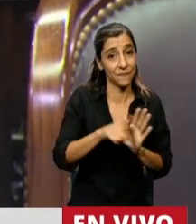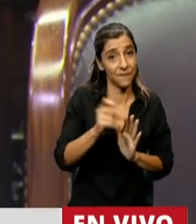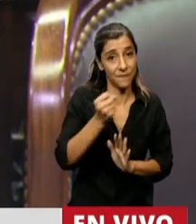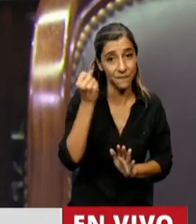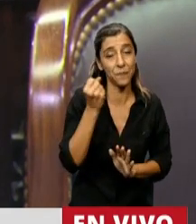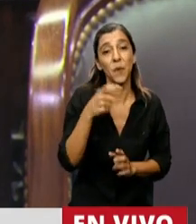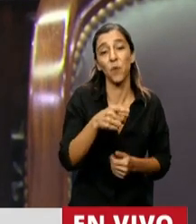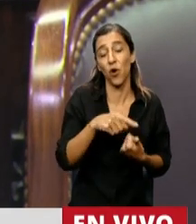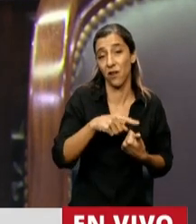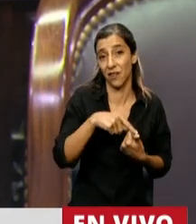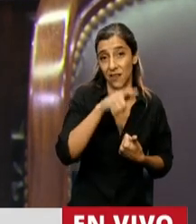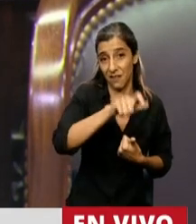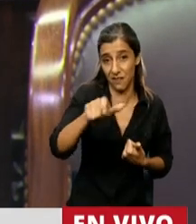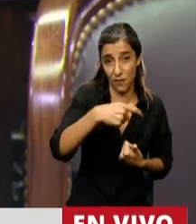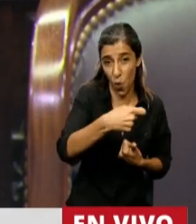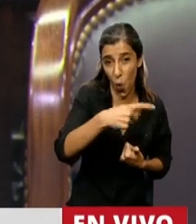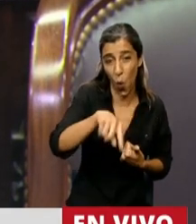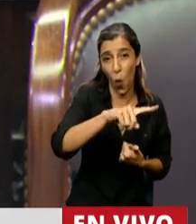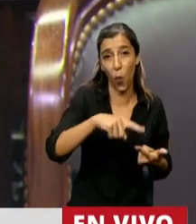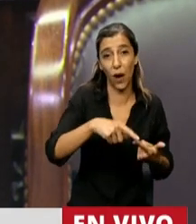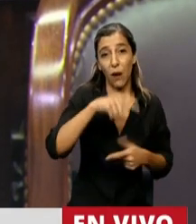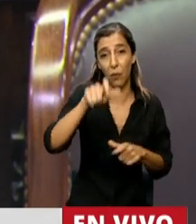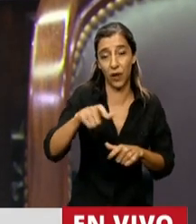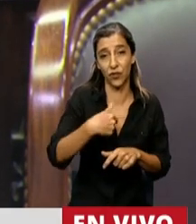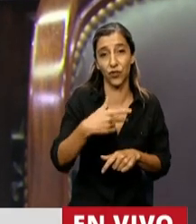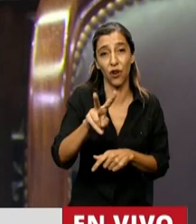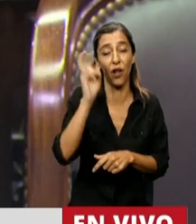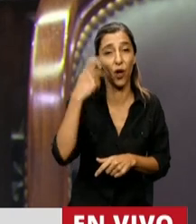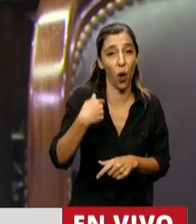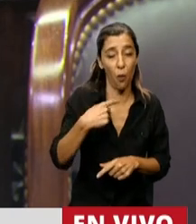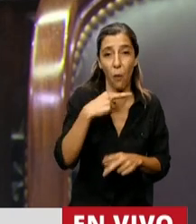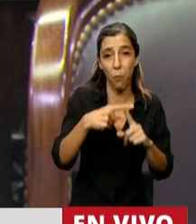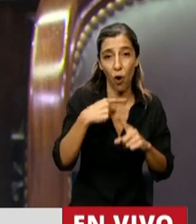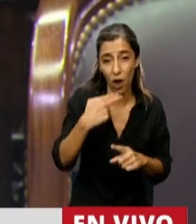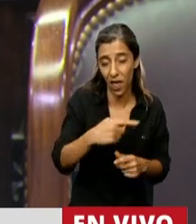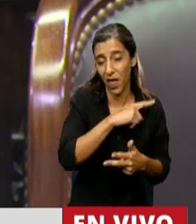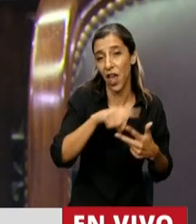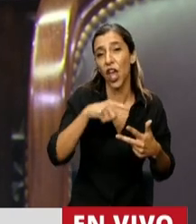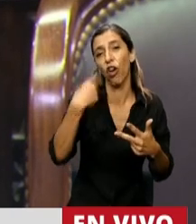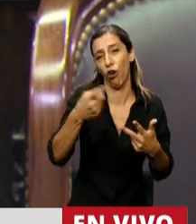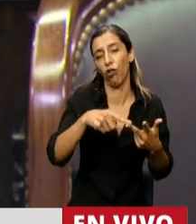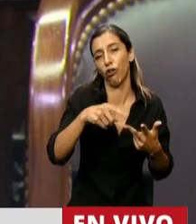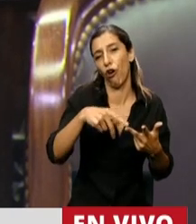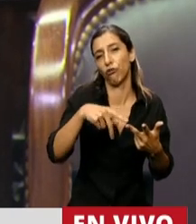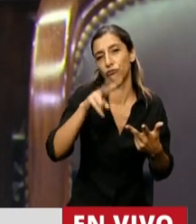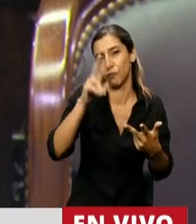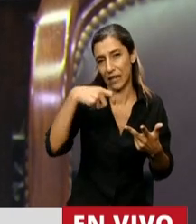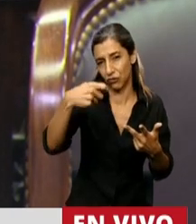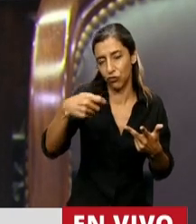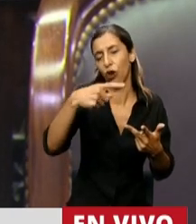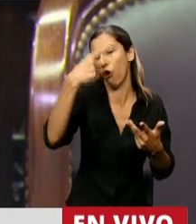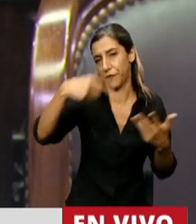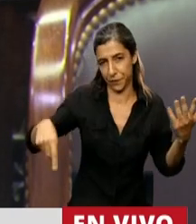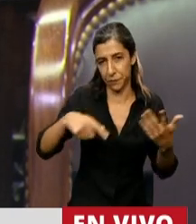a pensionados, a UH, a beneficiarios de la UH y a otros beneficiarios,